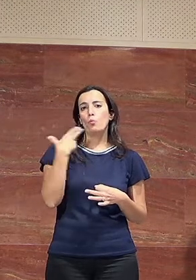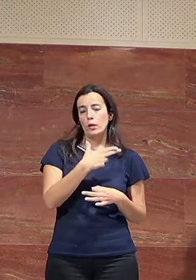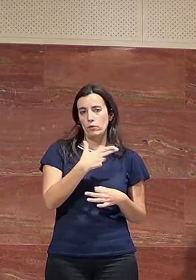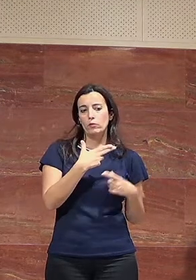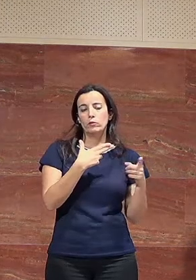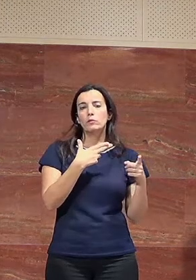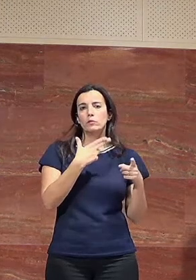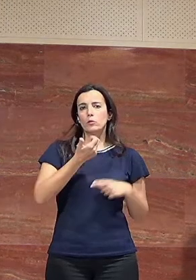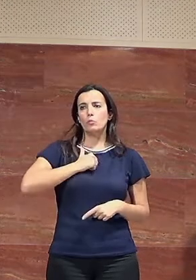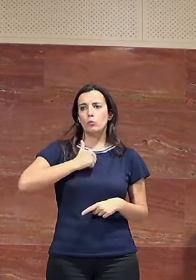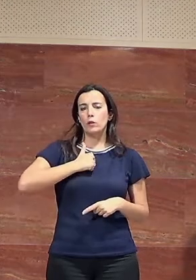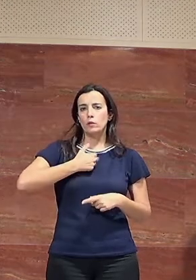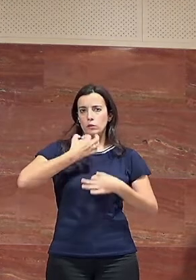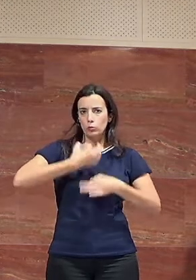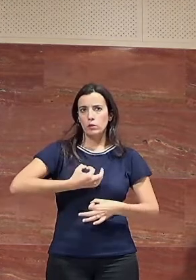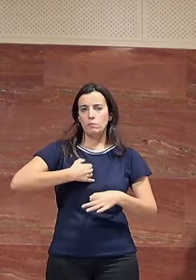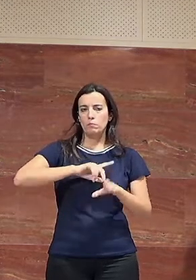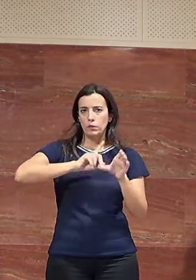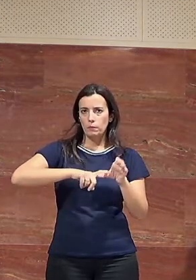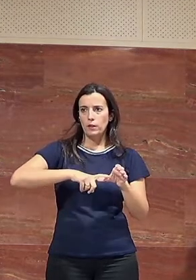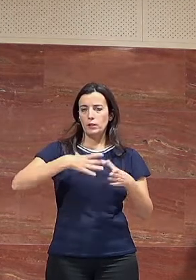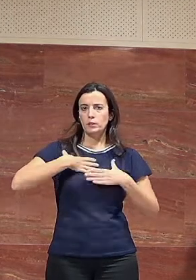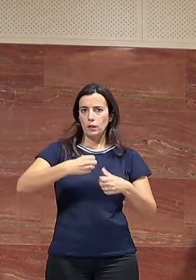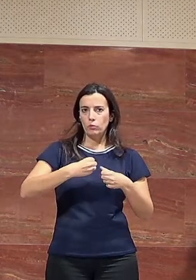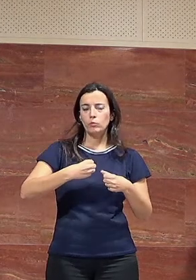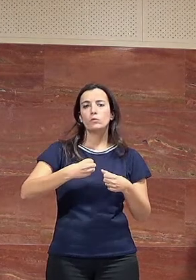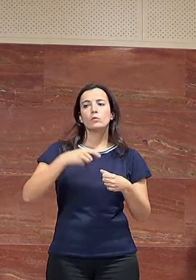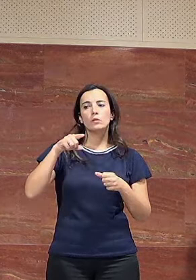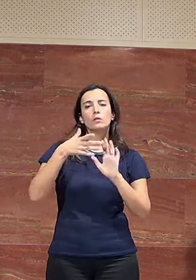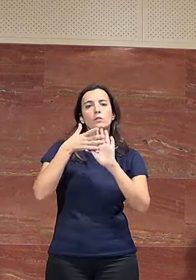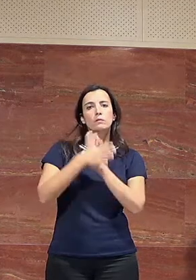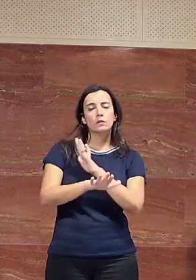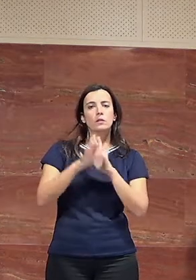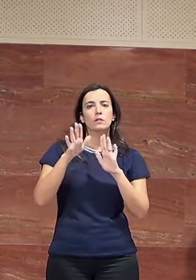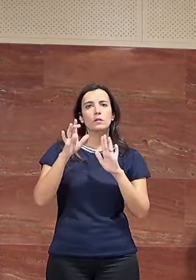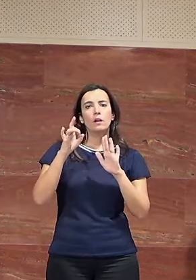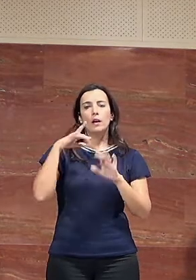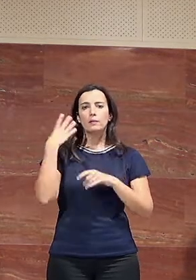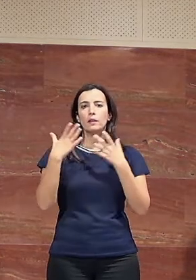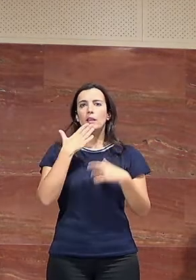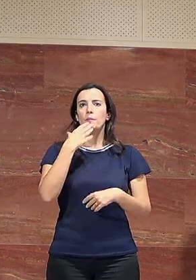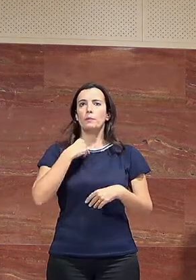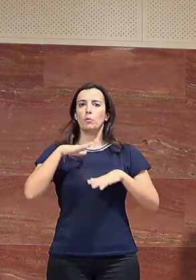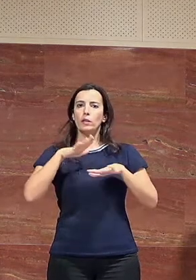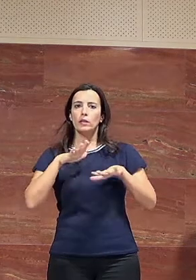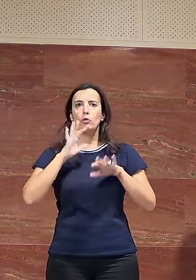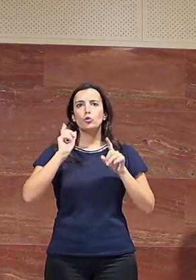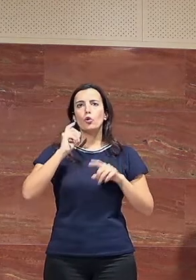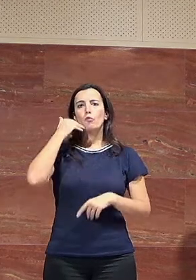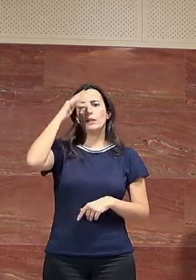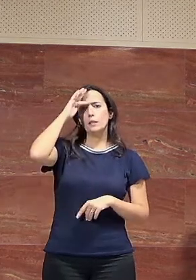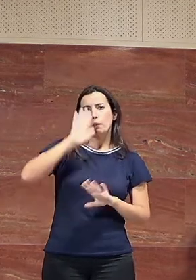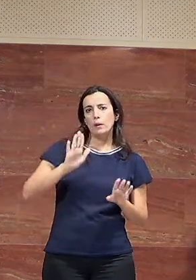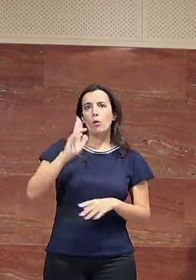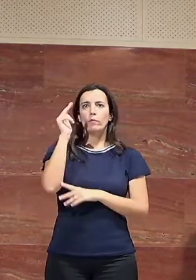esas oportunidades de seguridad, participación y salud no son una actividad de envejecimiento activo de fin de semana o del viernes por